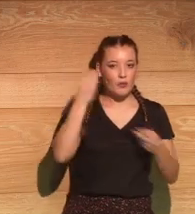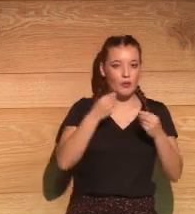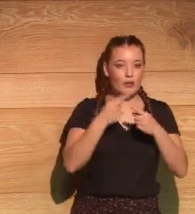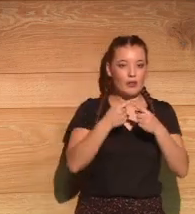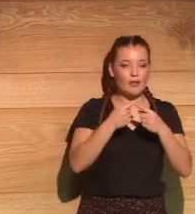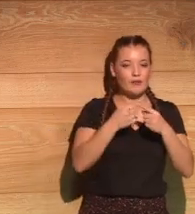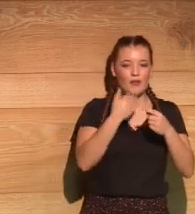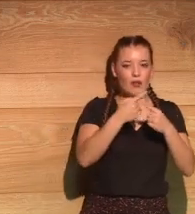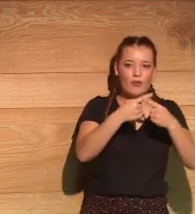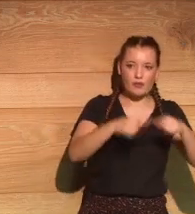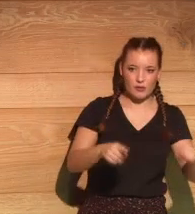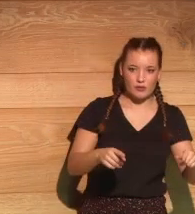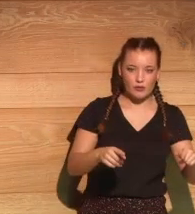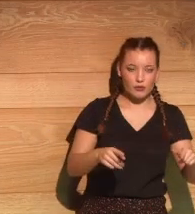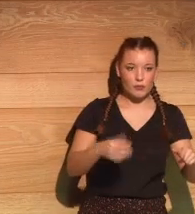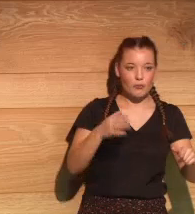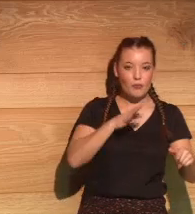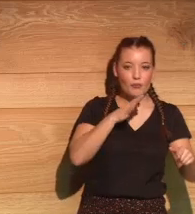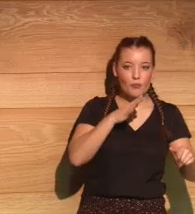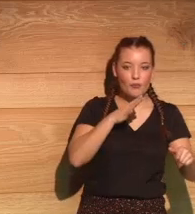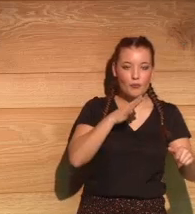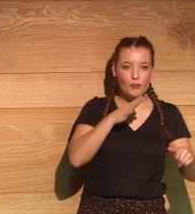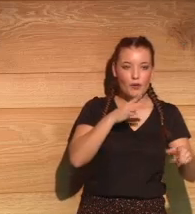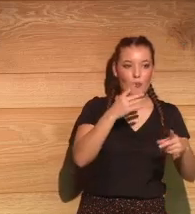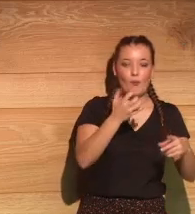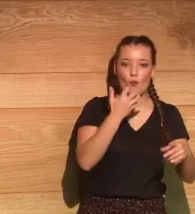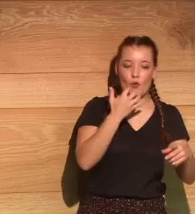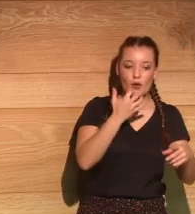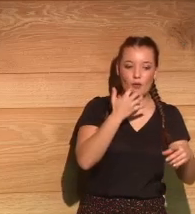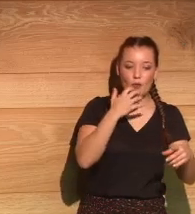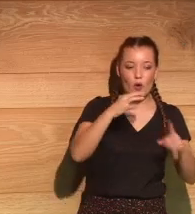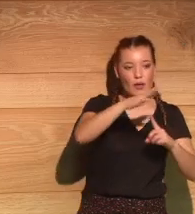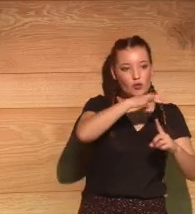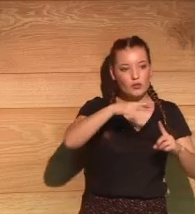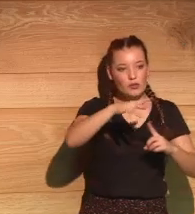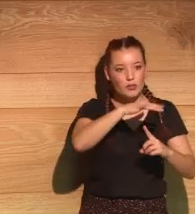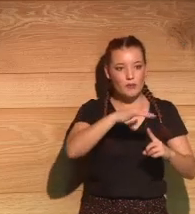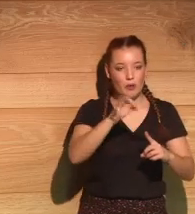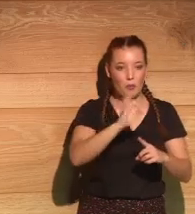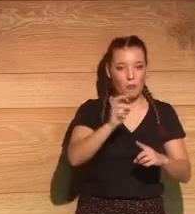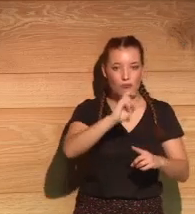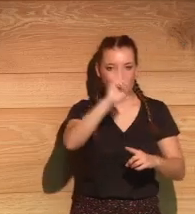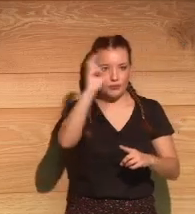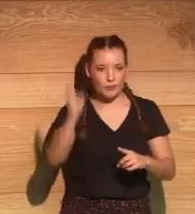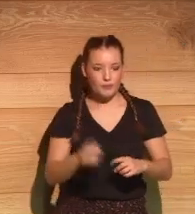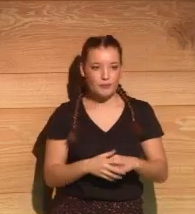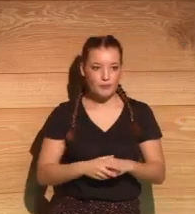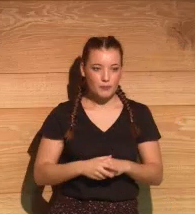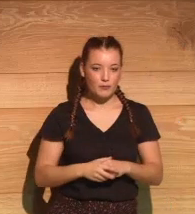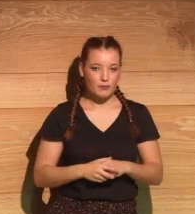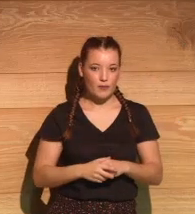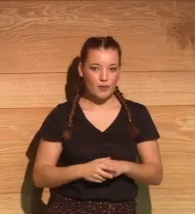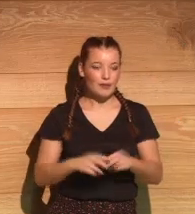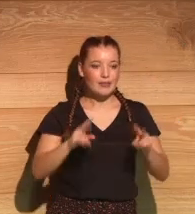próxima. Podríamos decir que hay cosas que son intrínsecamente valiosas, como el ecosistema, etcétera. Pero hay ejemplos bastante notorios en términos